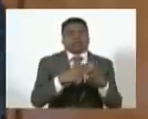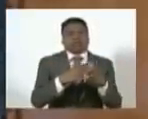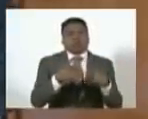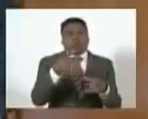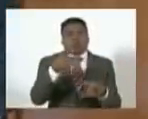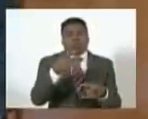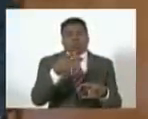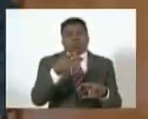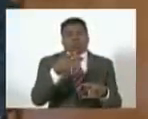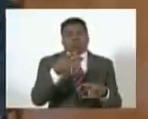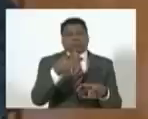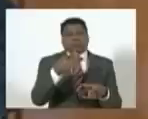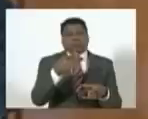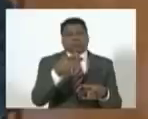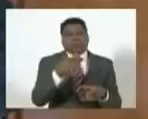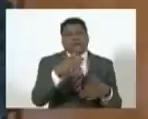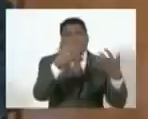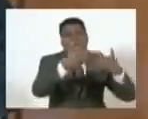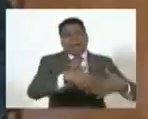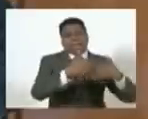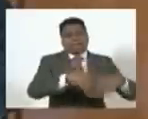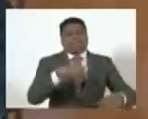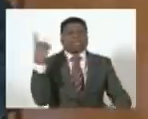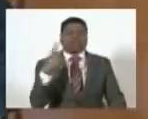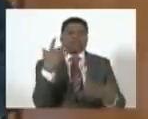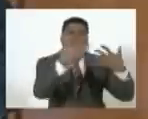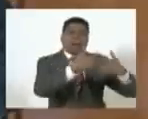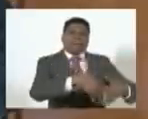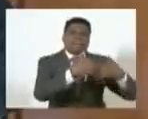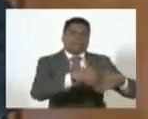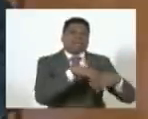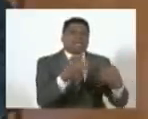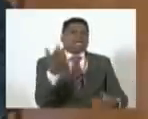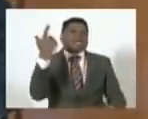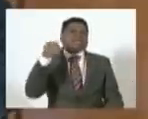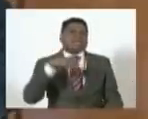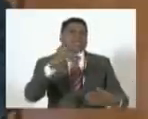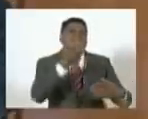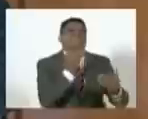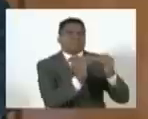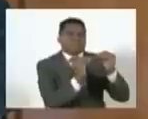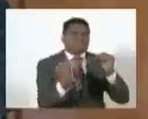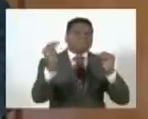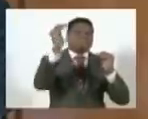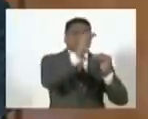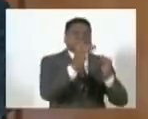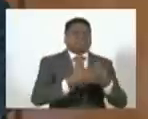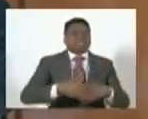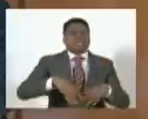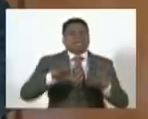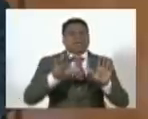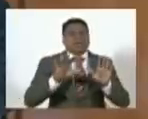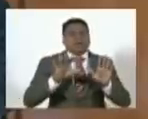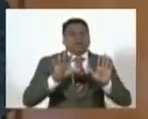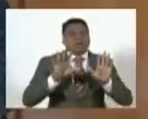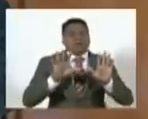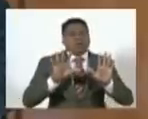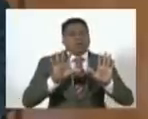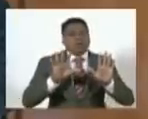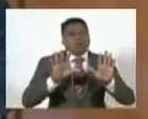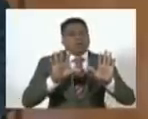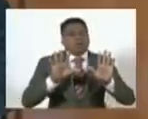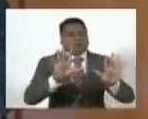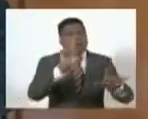jurídicas, solo para aquellas empresas que tienen patrimonio por encima de 11 millones de la